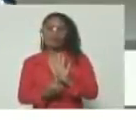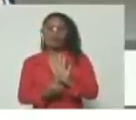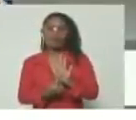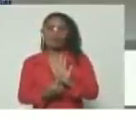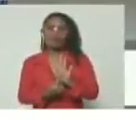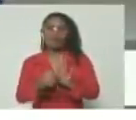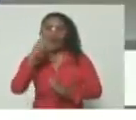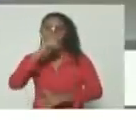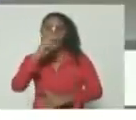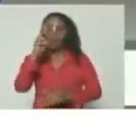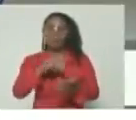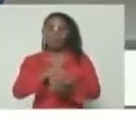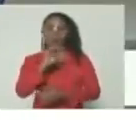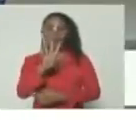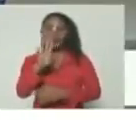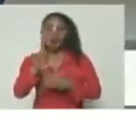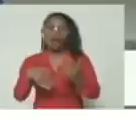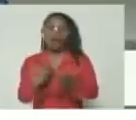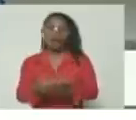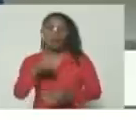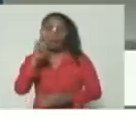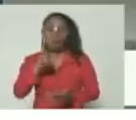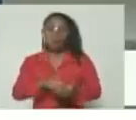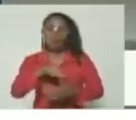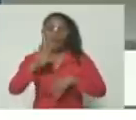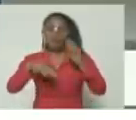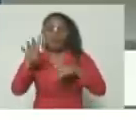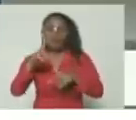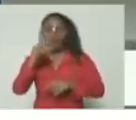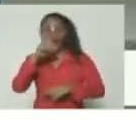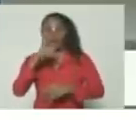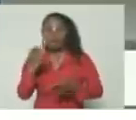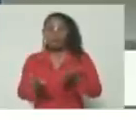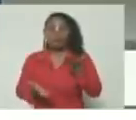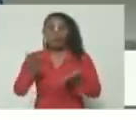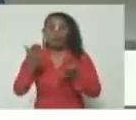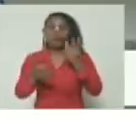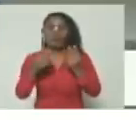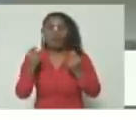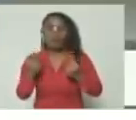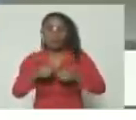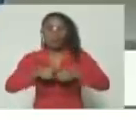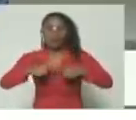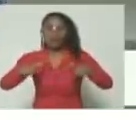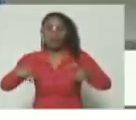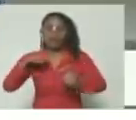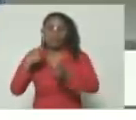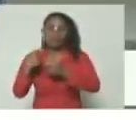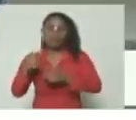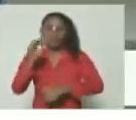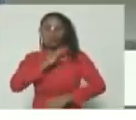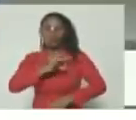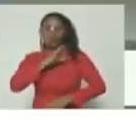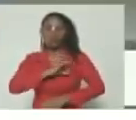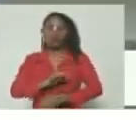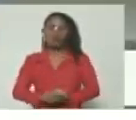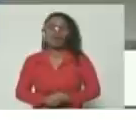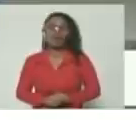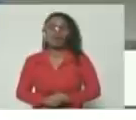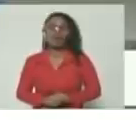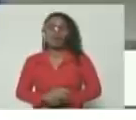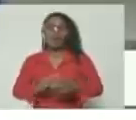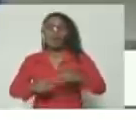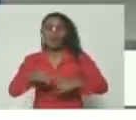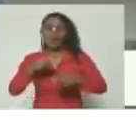Del año 2004 al 2014, los años de mayor estabilidad económica, crecimiento, inversión social,